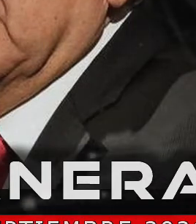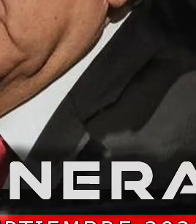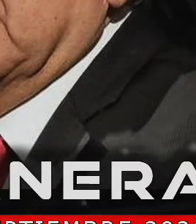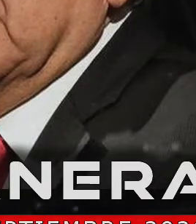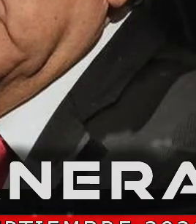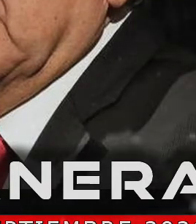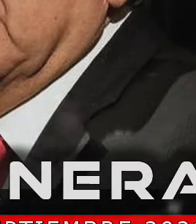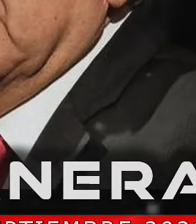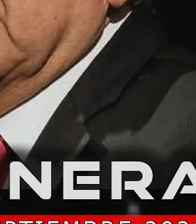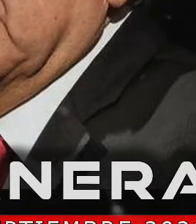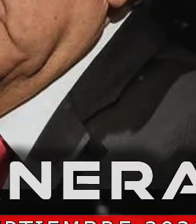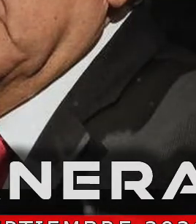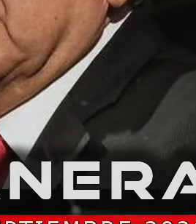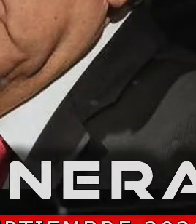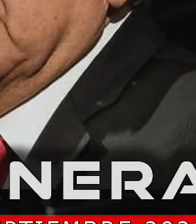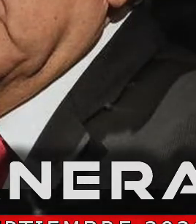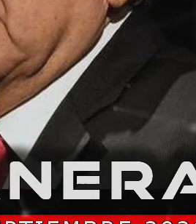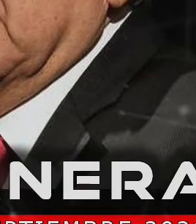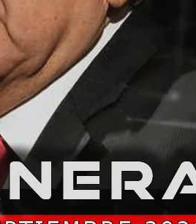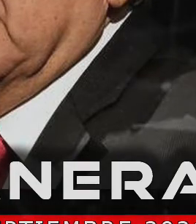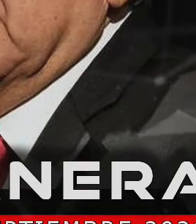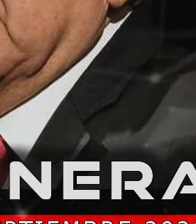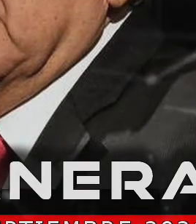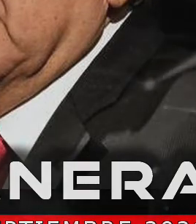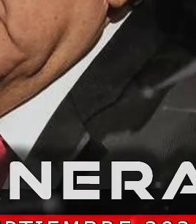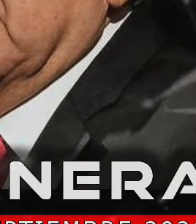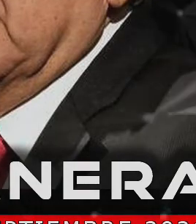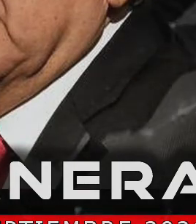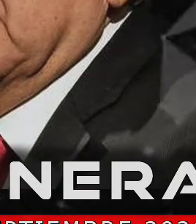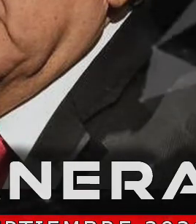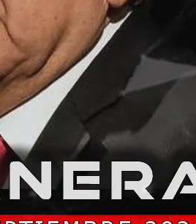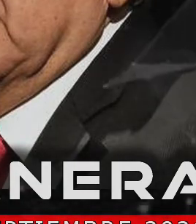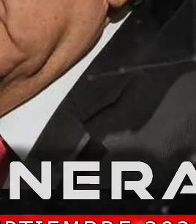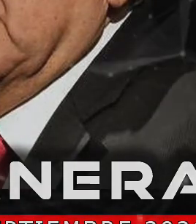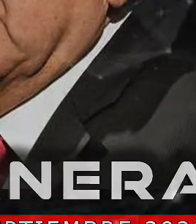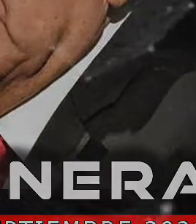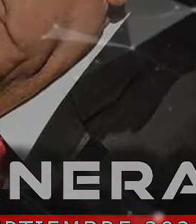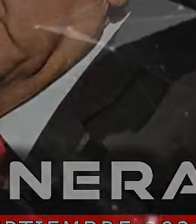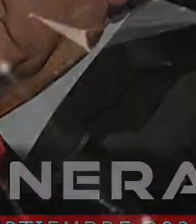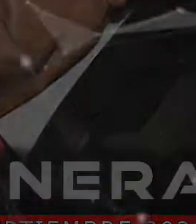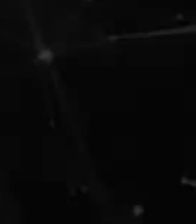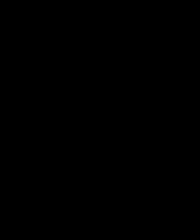El día de hoy, el presidente Andrés Manuel López Obrador.